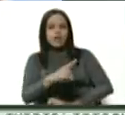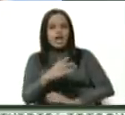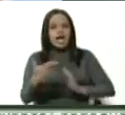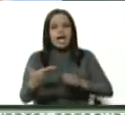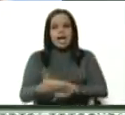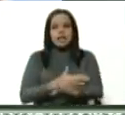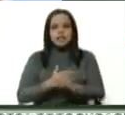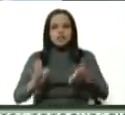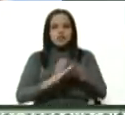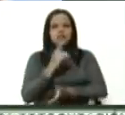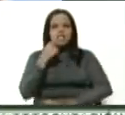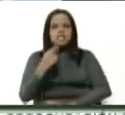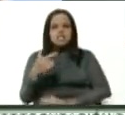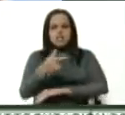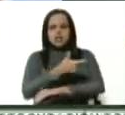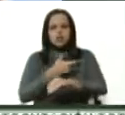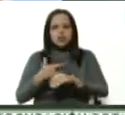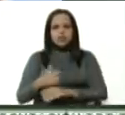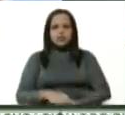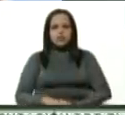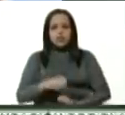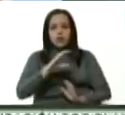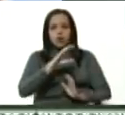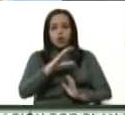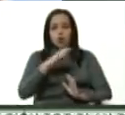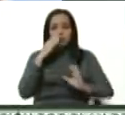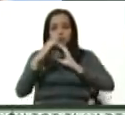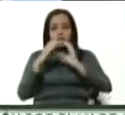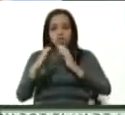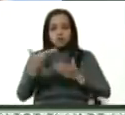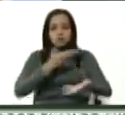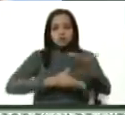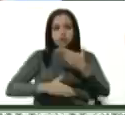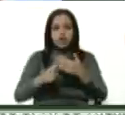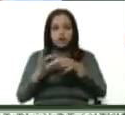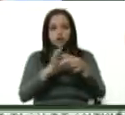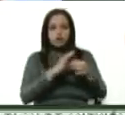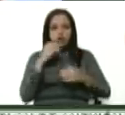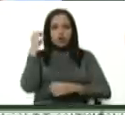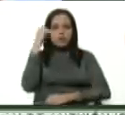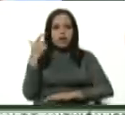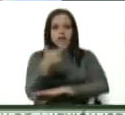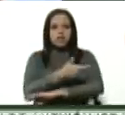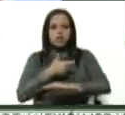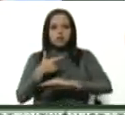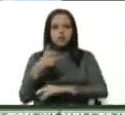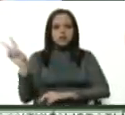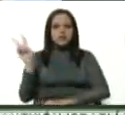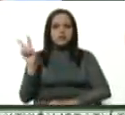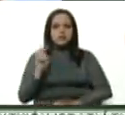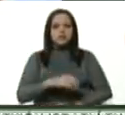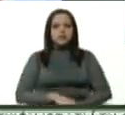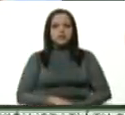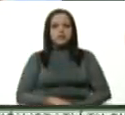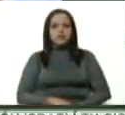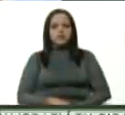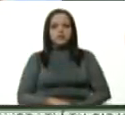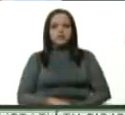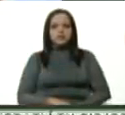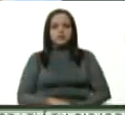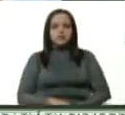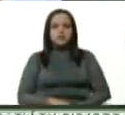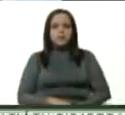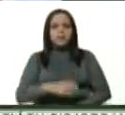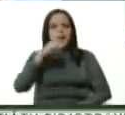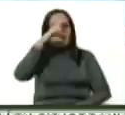Ese comunicado conjunto es entre la Unión Europea y el gobierno de la República Bolivariana de Venezuela. Canciller,